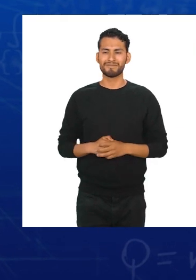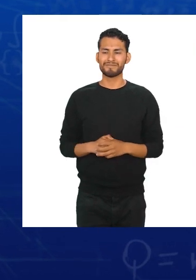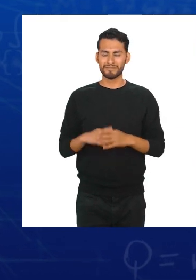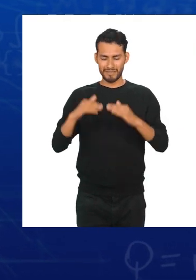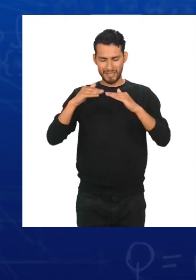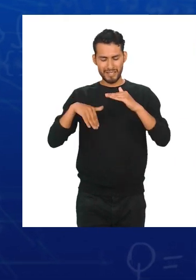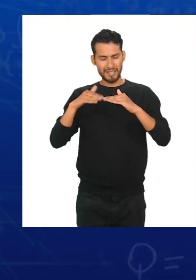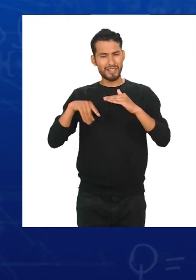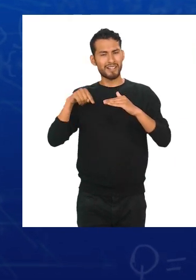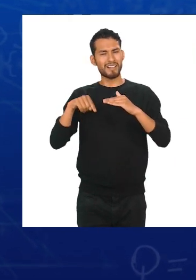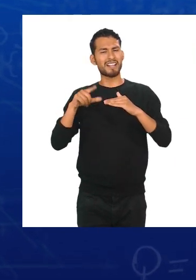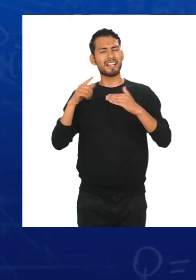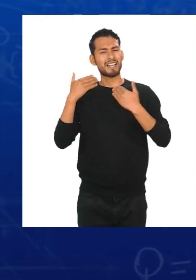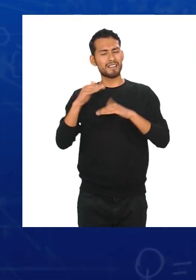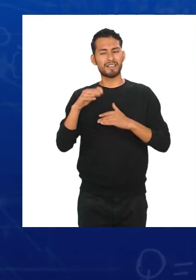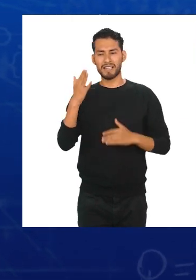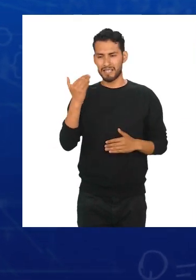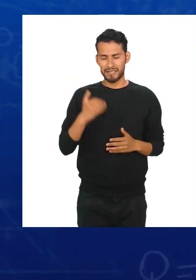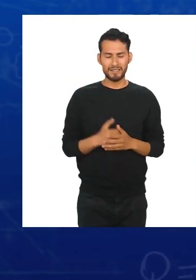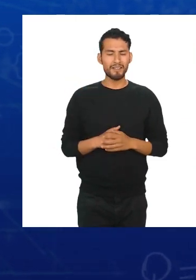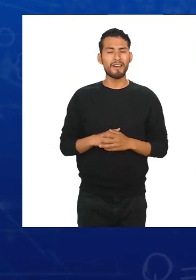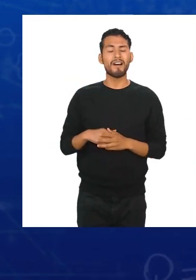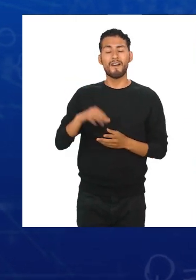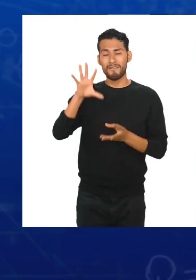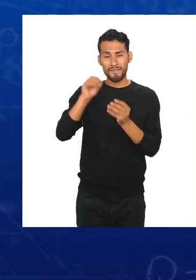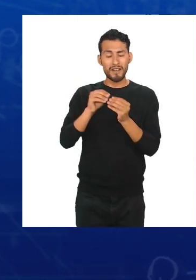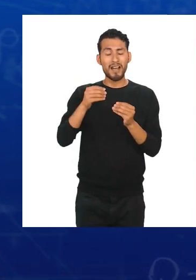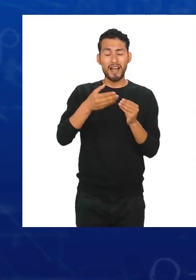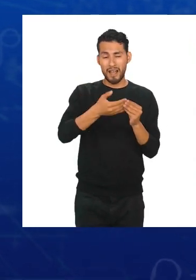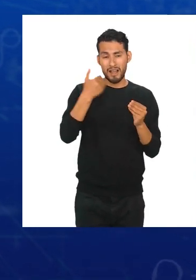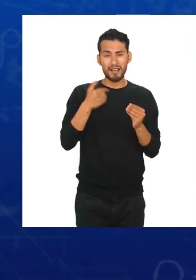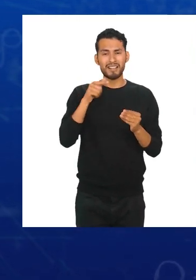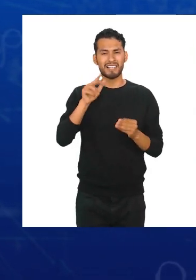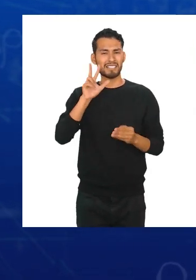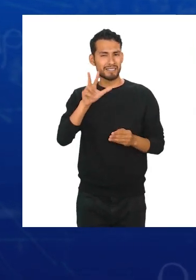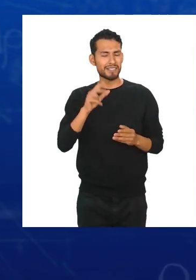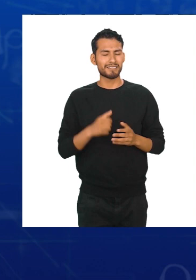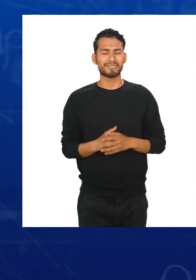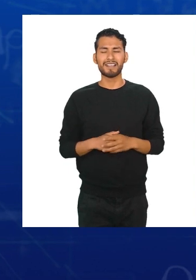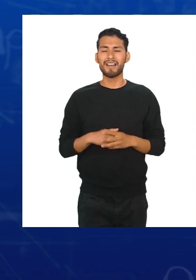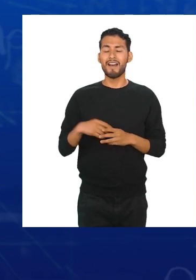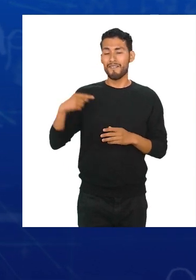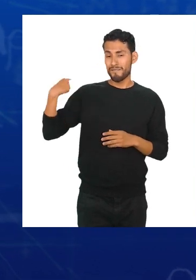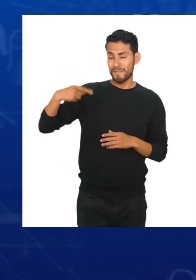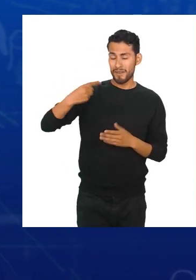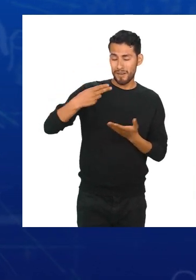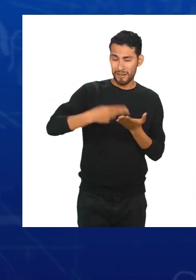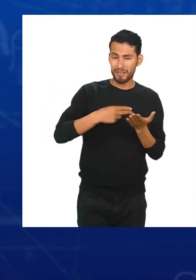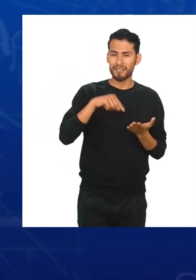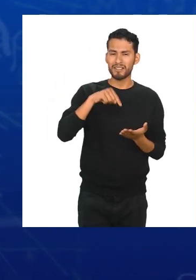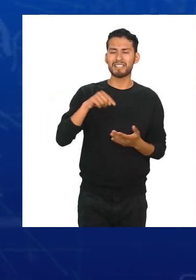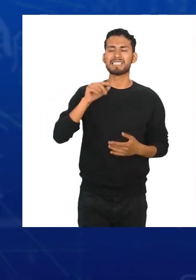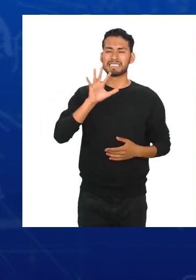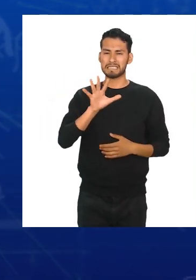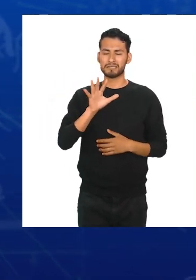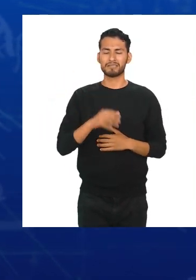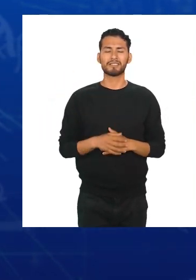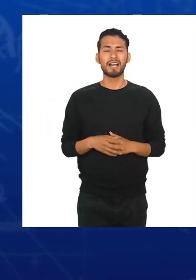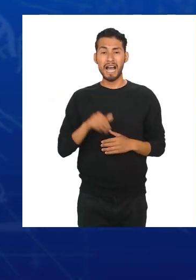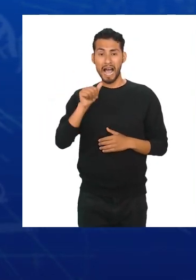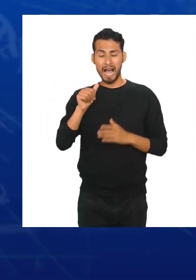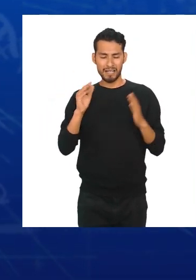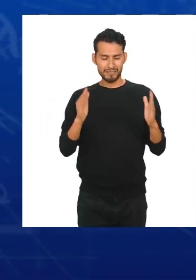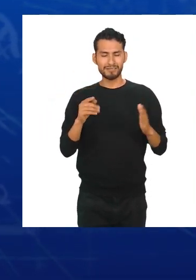datos. Límite inferior es igual a 15. Frecuencia acumulada anterior es igual a 3. Frecuencia es igual a